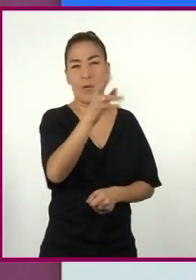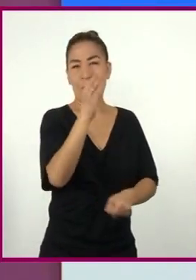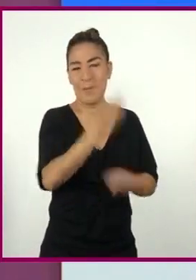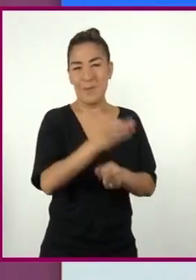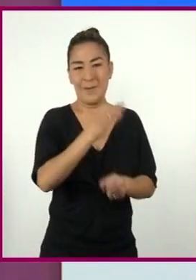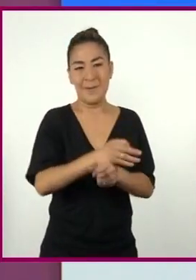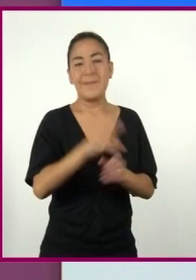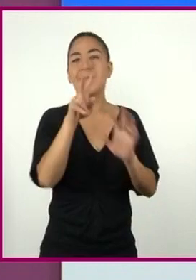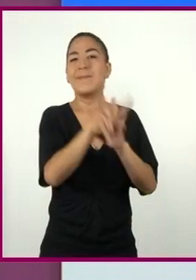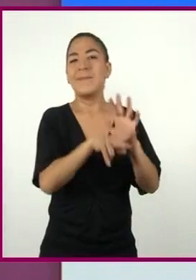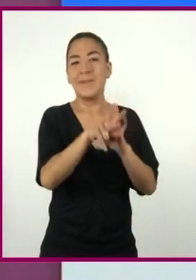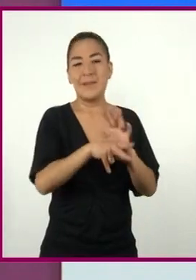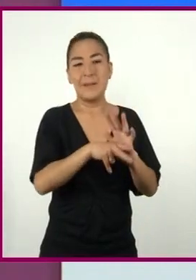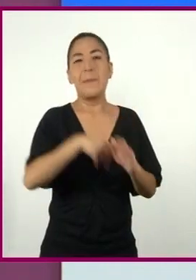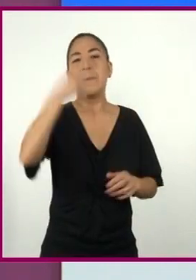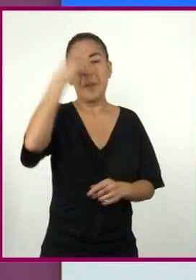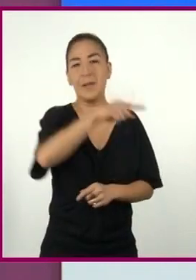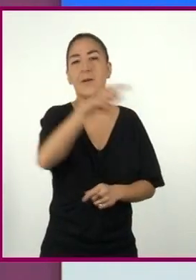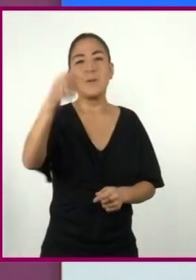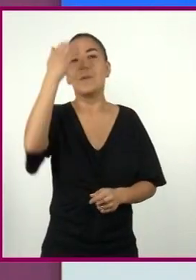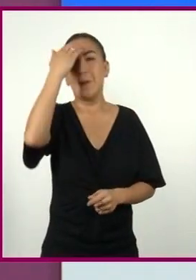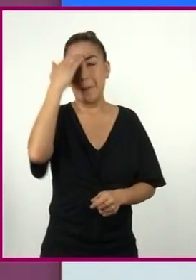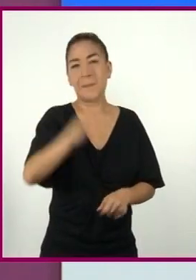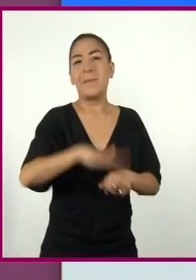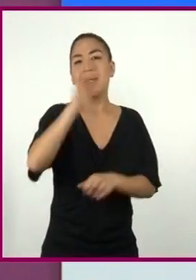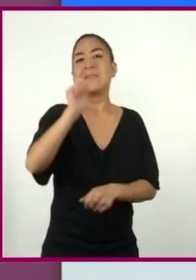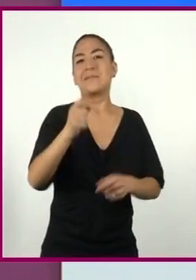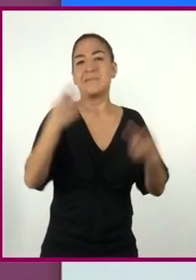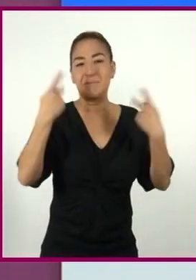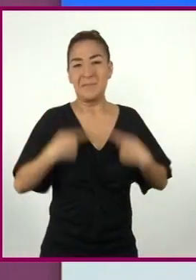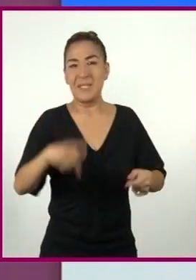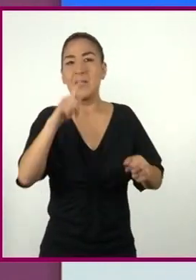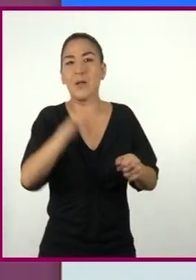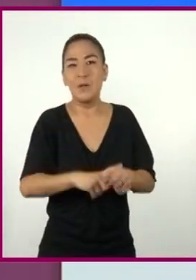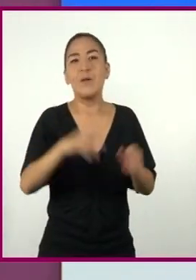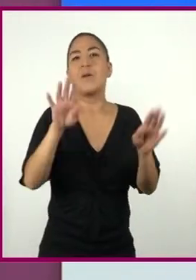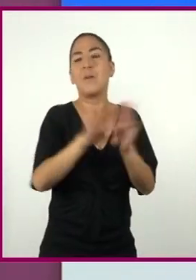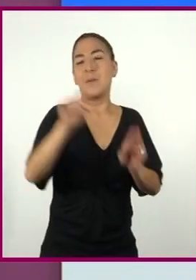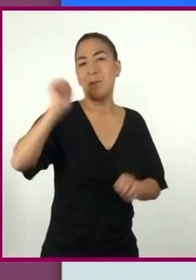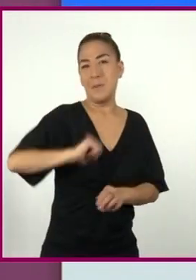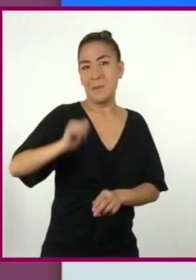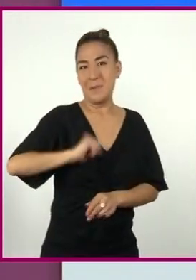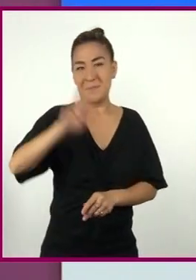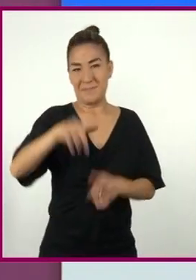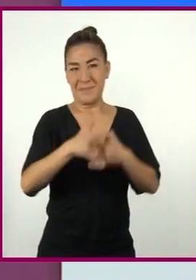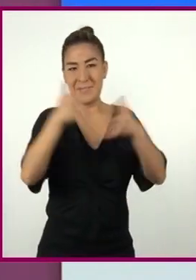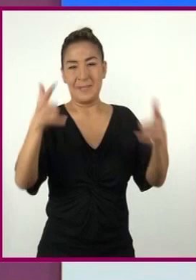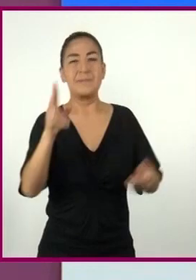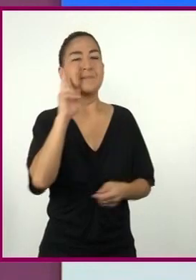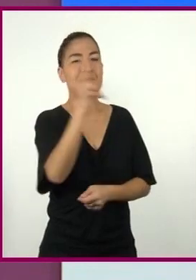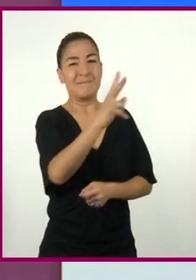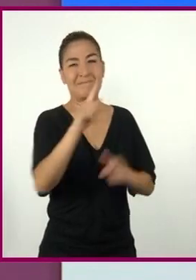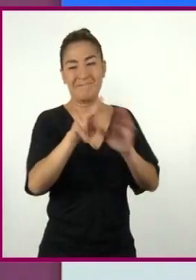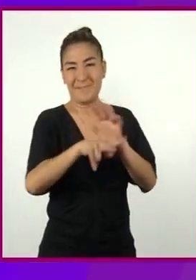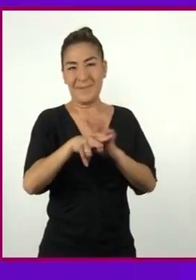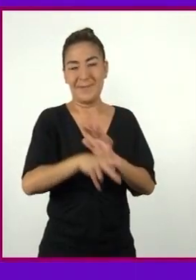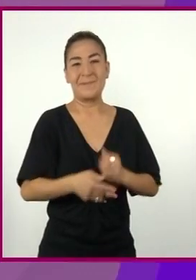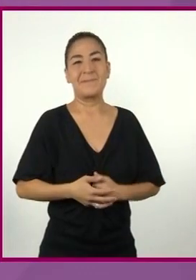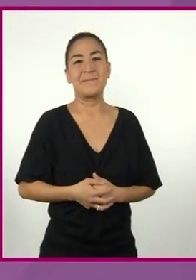veamos el siguiente video para ir conociendo la vida de personajes importantes de la historia. Adelante con el